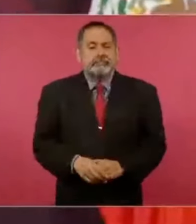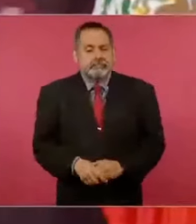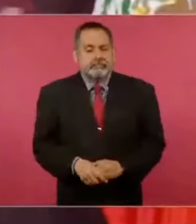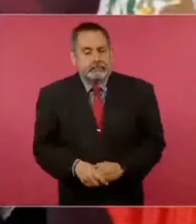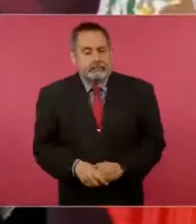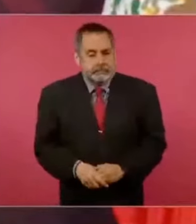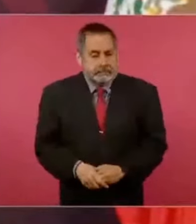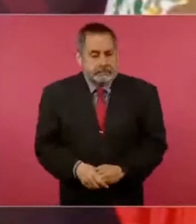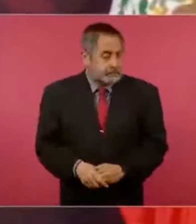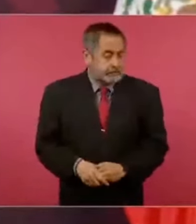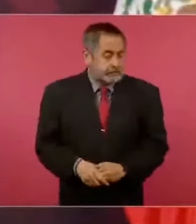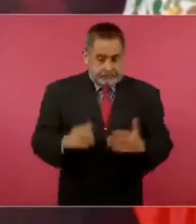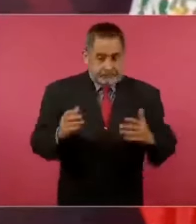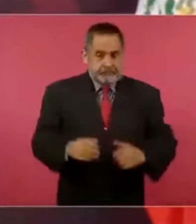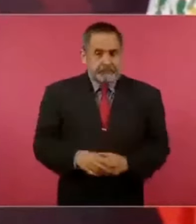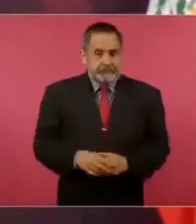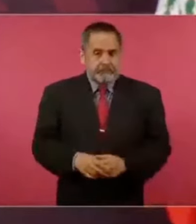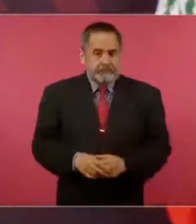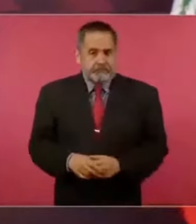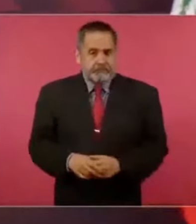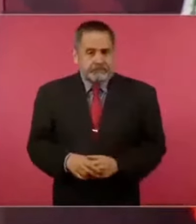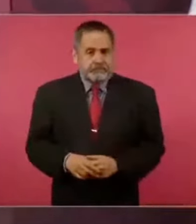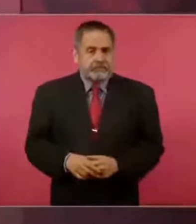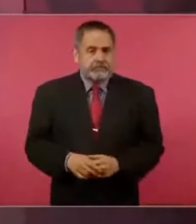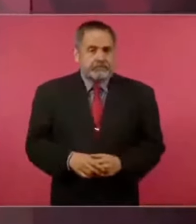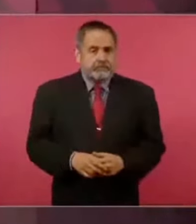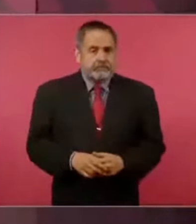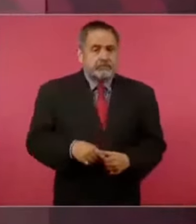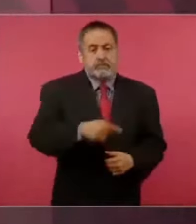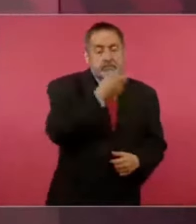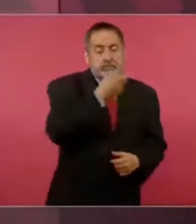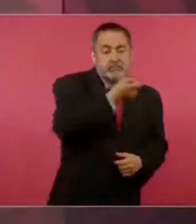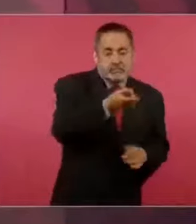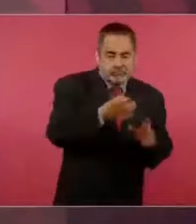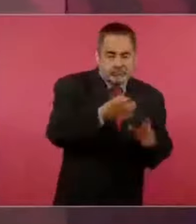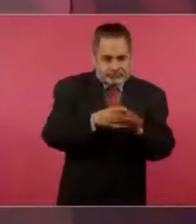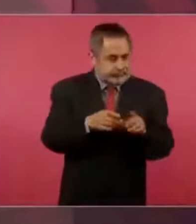Entonces, dicen, es que no